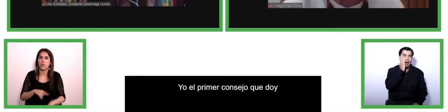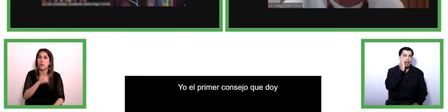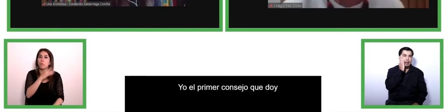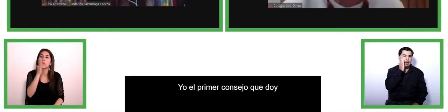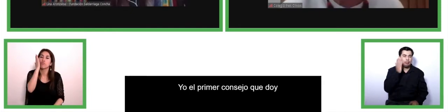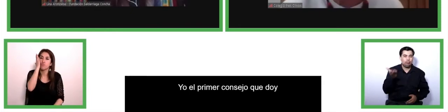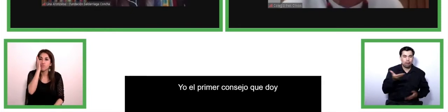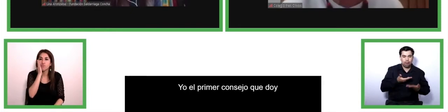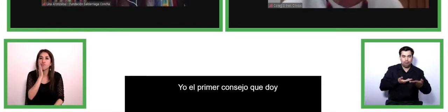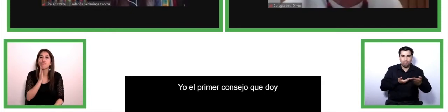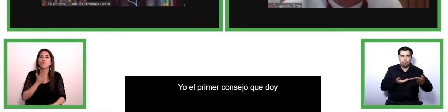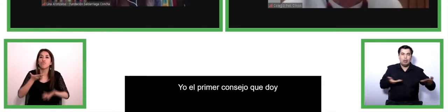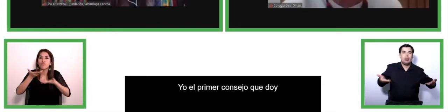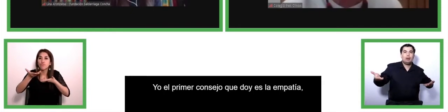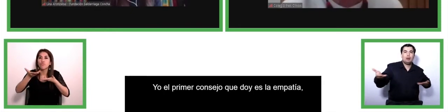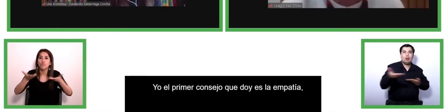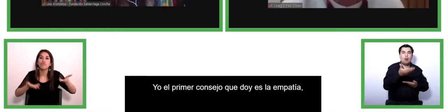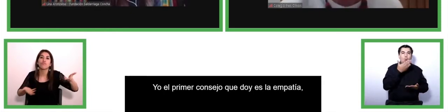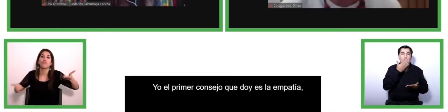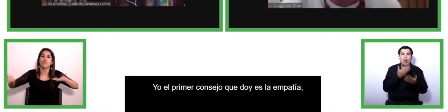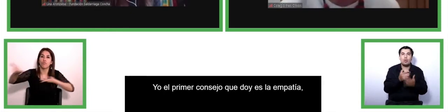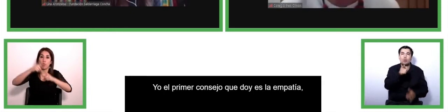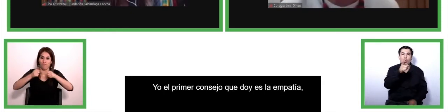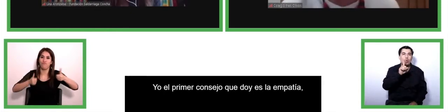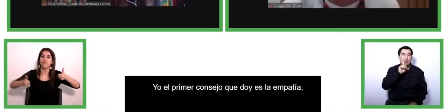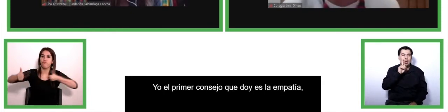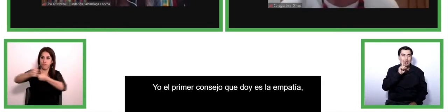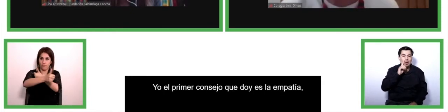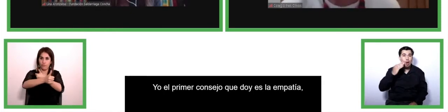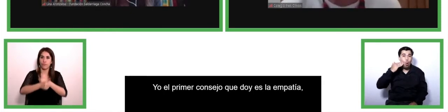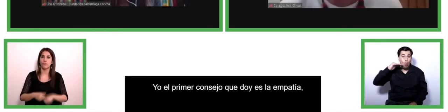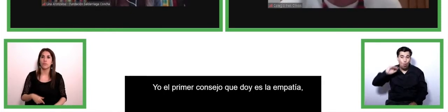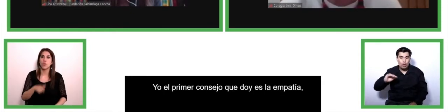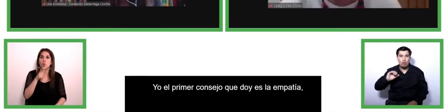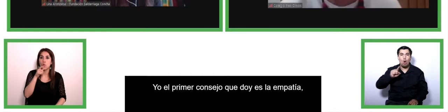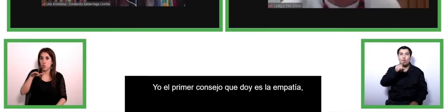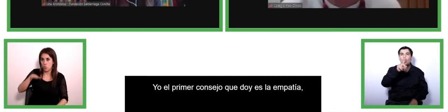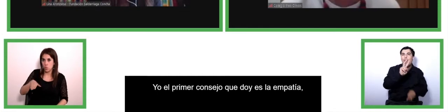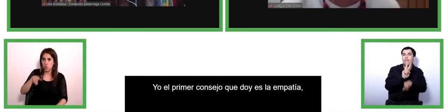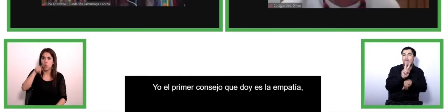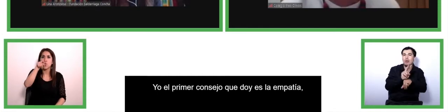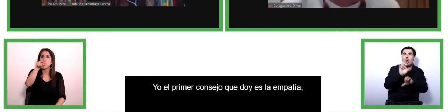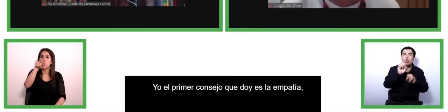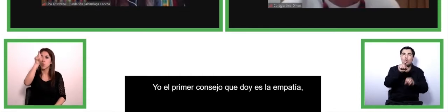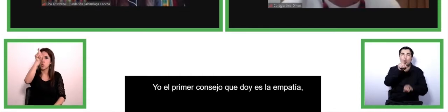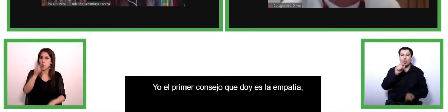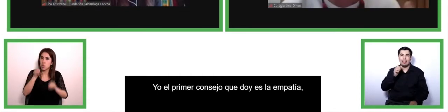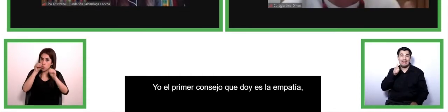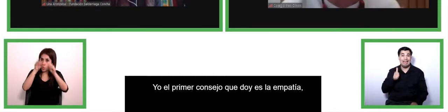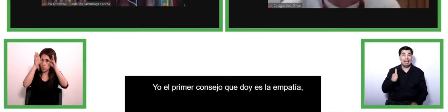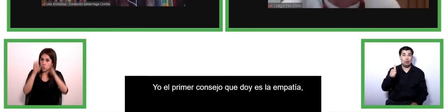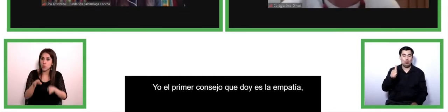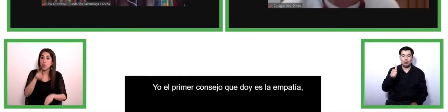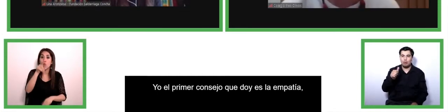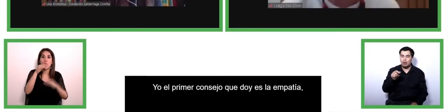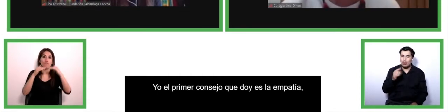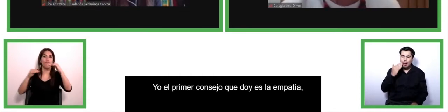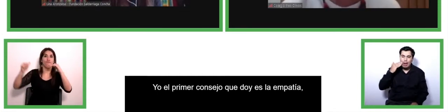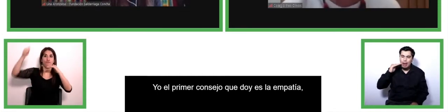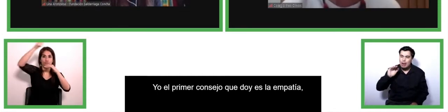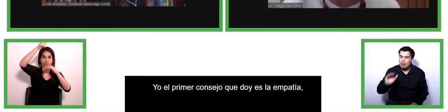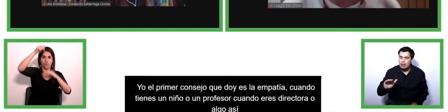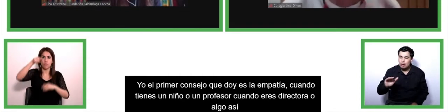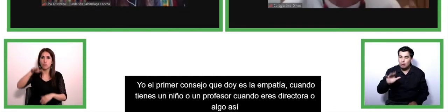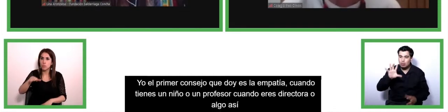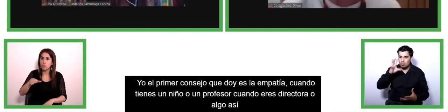sea, cuando tienes un niño o un profesor, cuando eres directora o algo así, es ponerte en su lugar